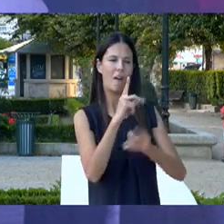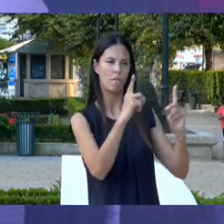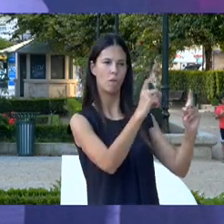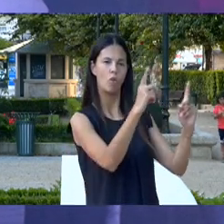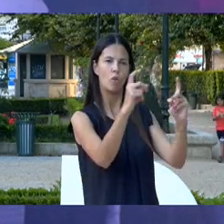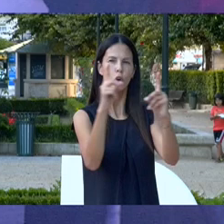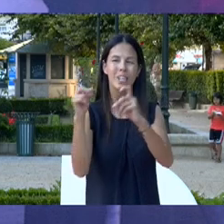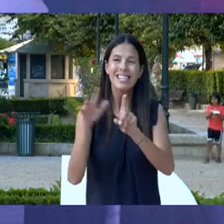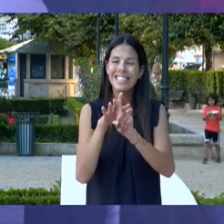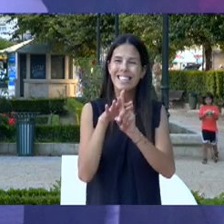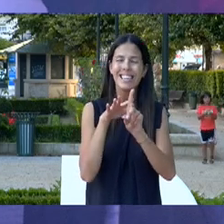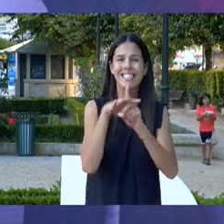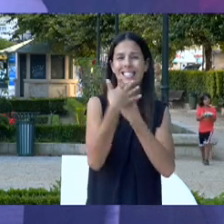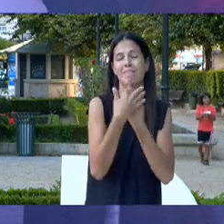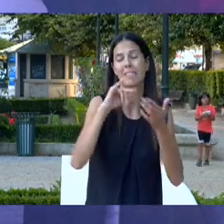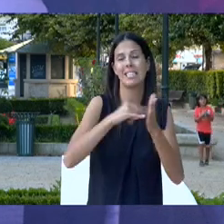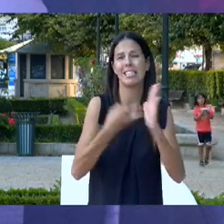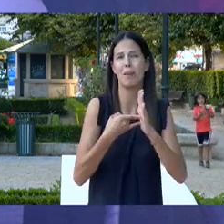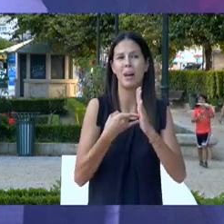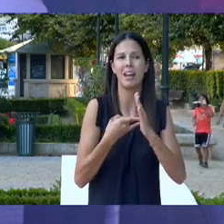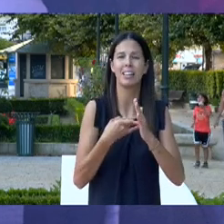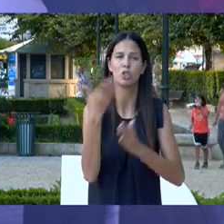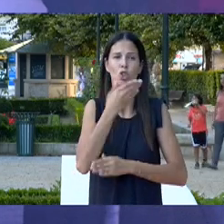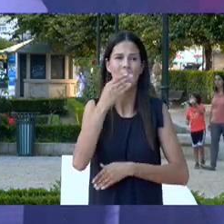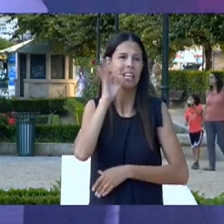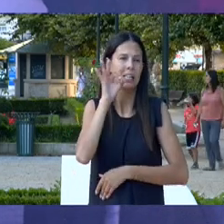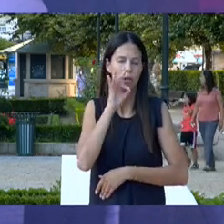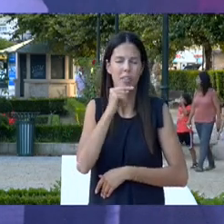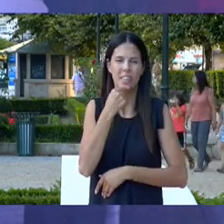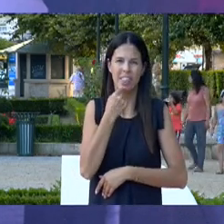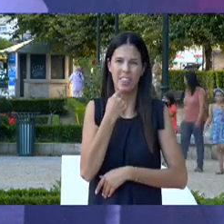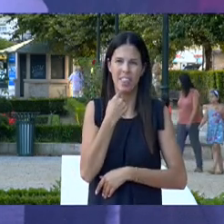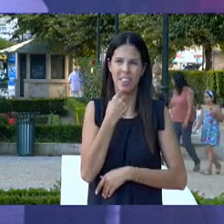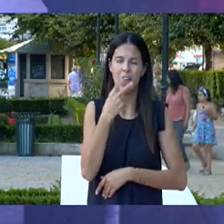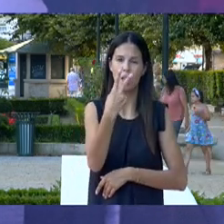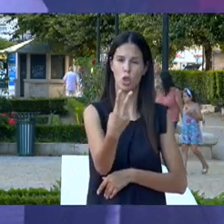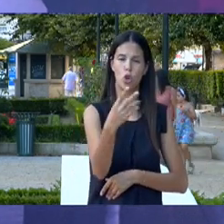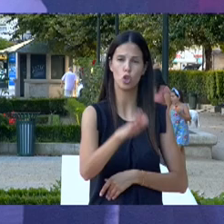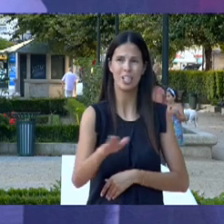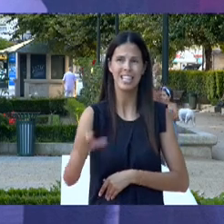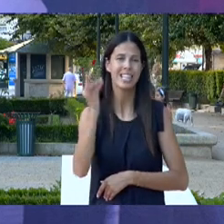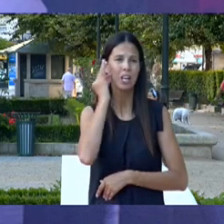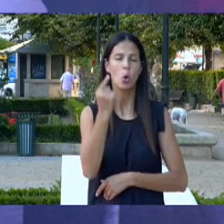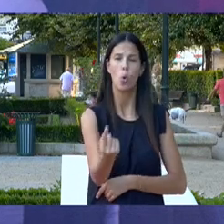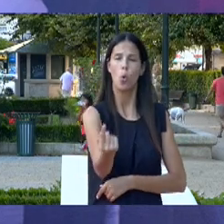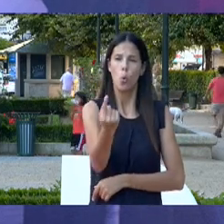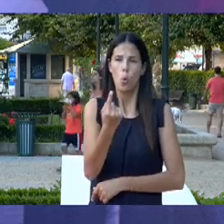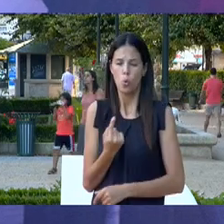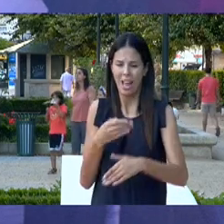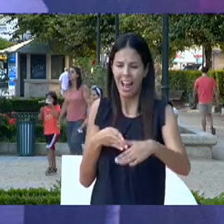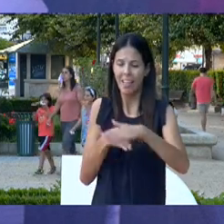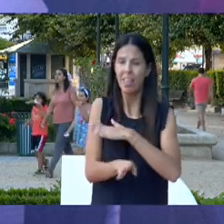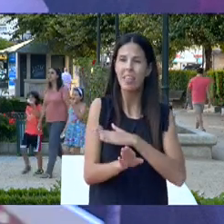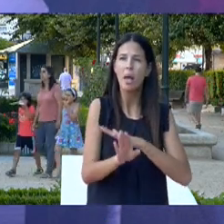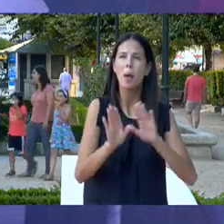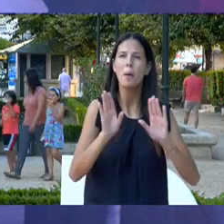que é demoledor, non? Decía que se matriculaba unha de cada 2 nenas na escola, é dicir, empezaba os estudios e acudían á